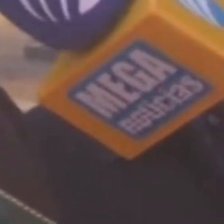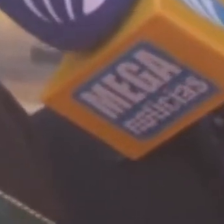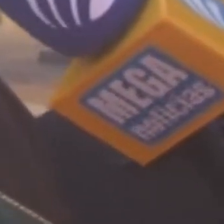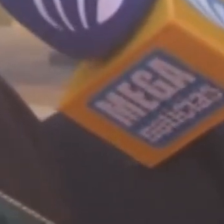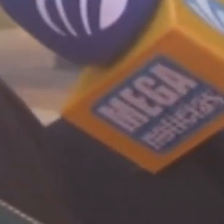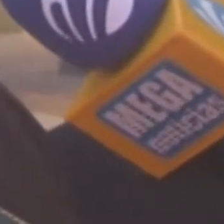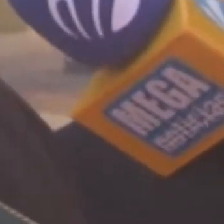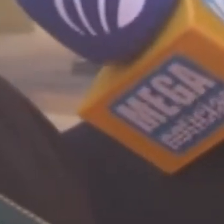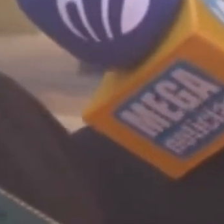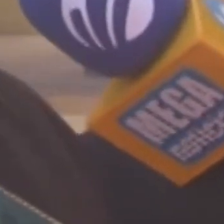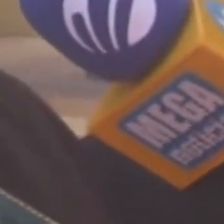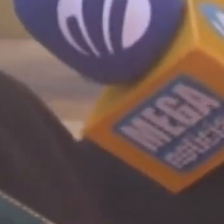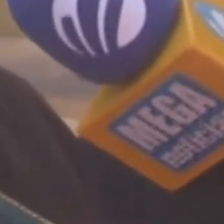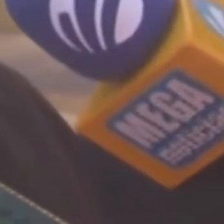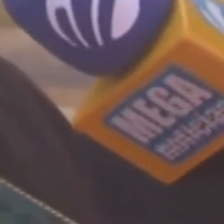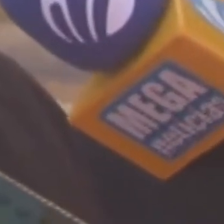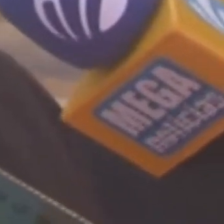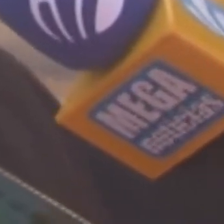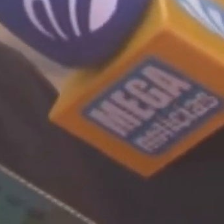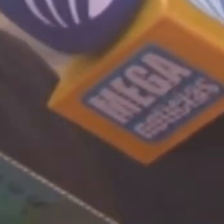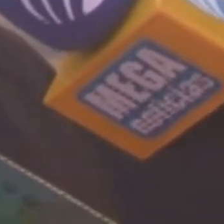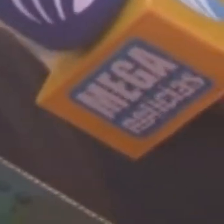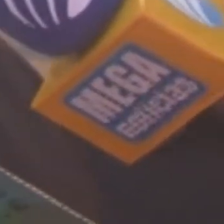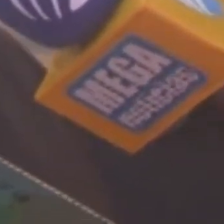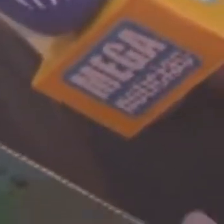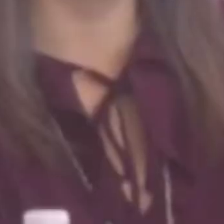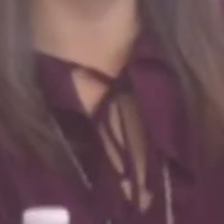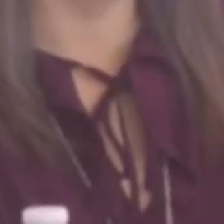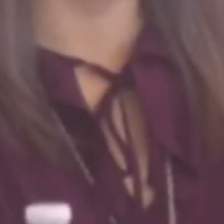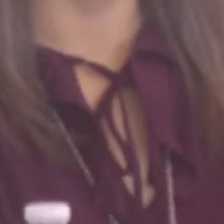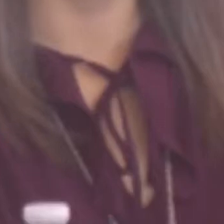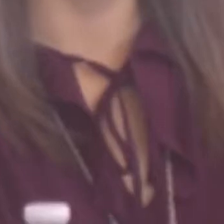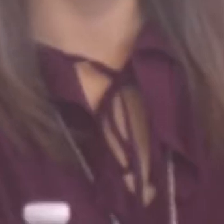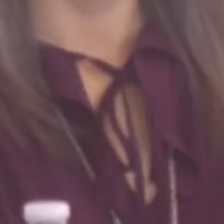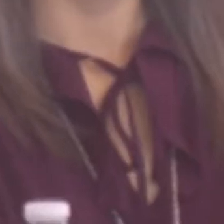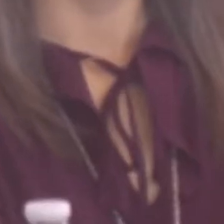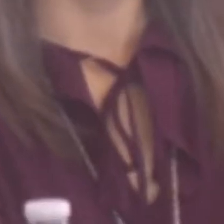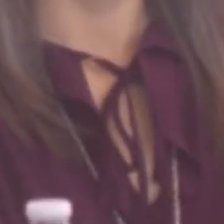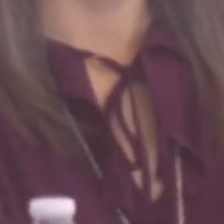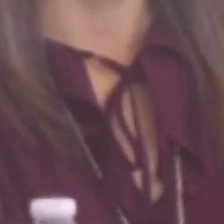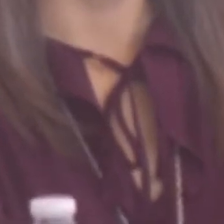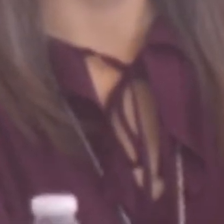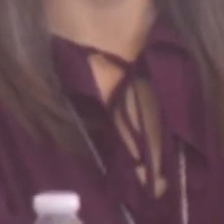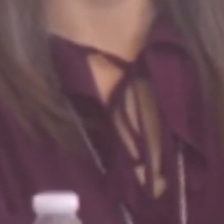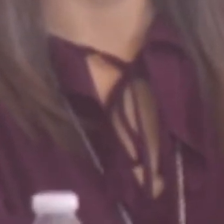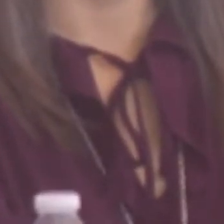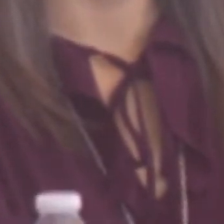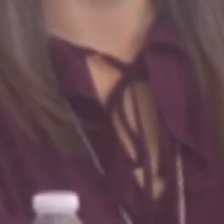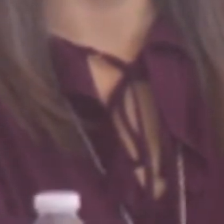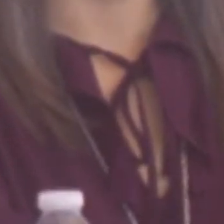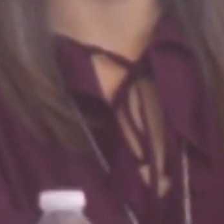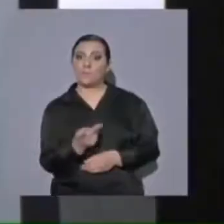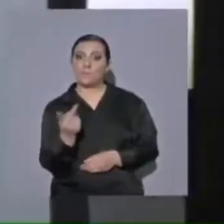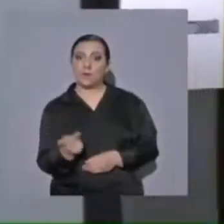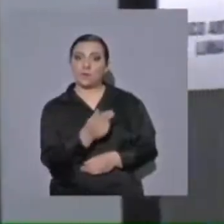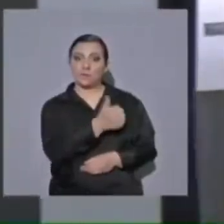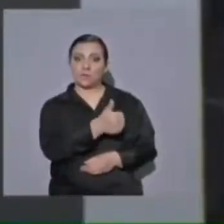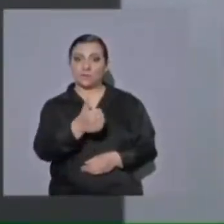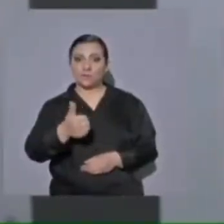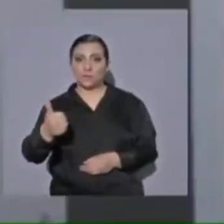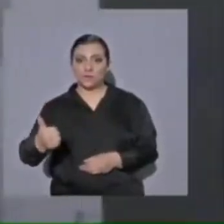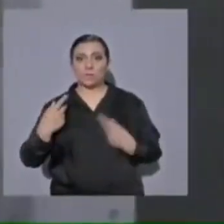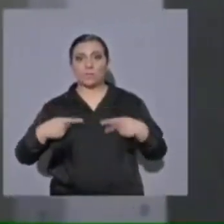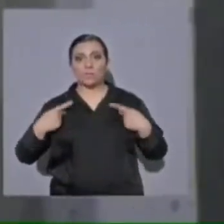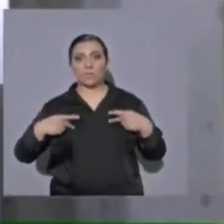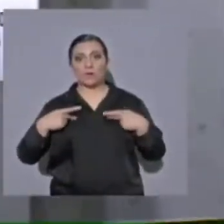El candidato de Morena, Santos González Yescas, quien busca la reelección para la alcaldía de San Luis Río Colorado, fue el gran ausente al no asistir al debate electoral que